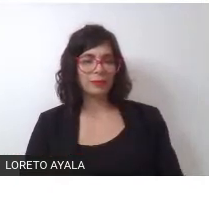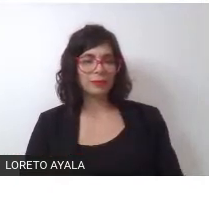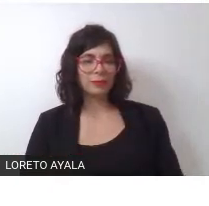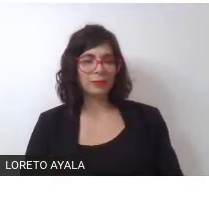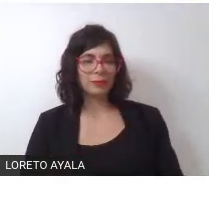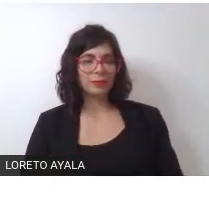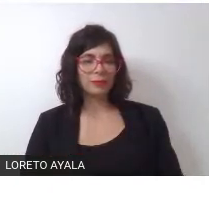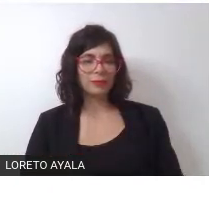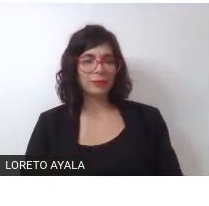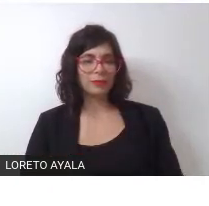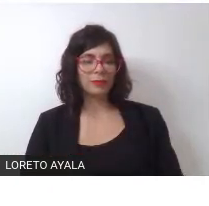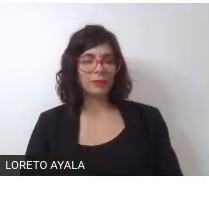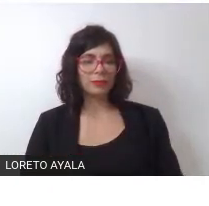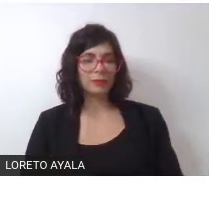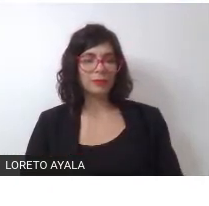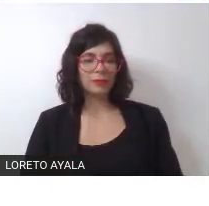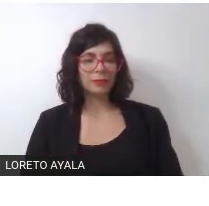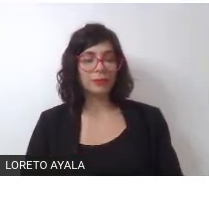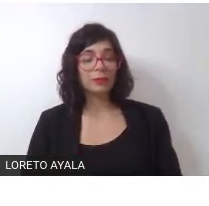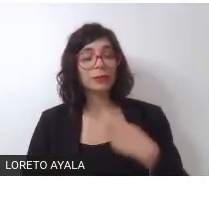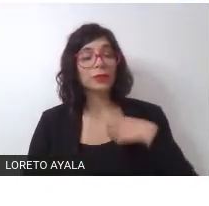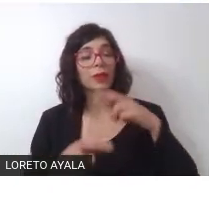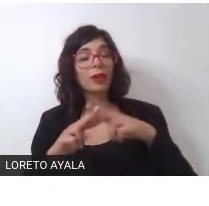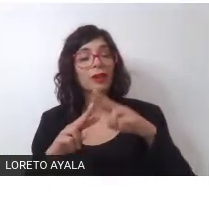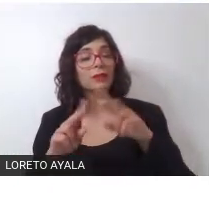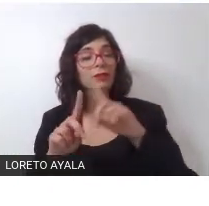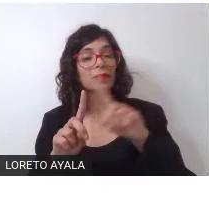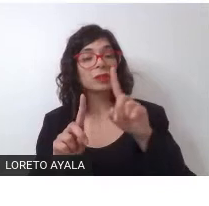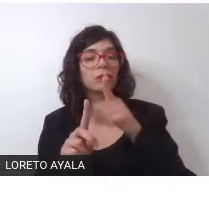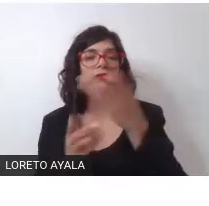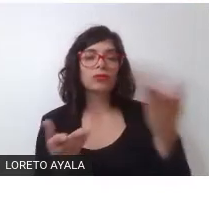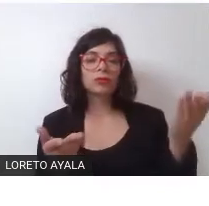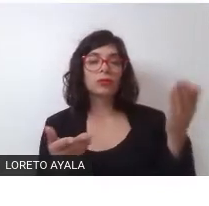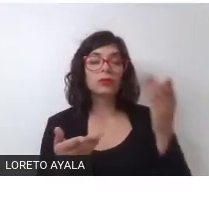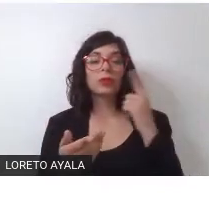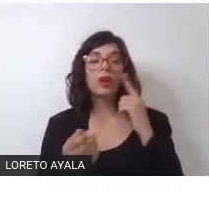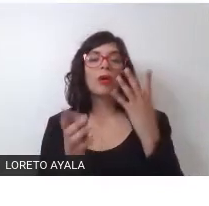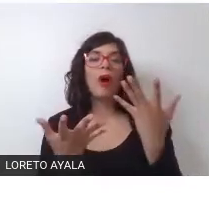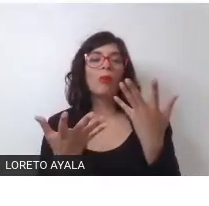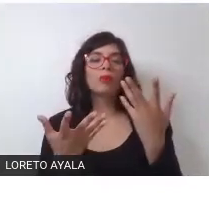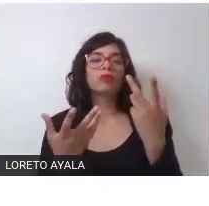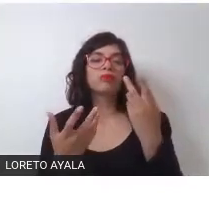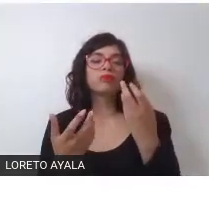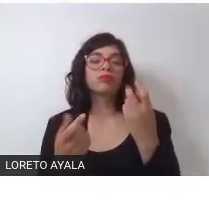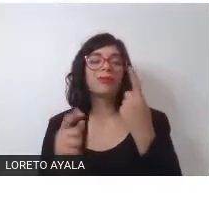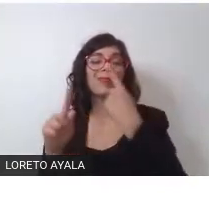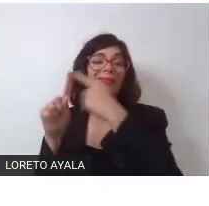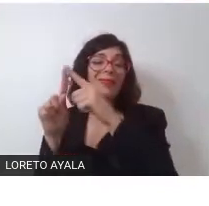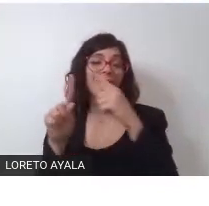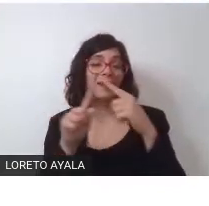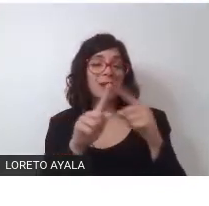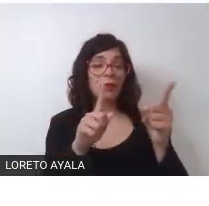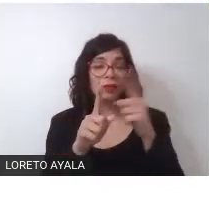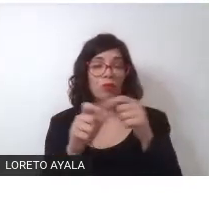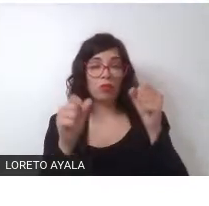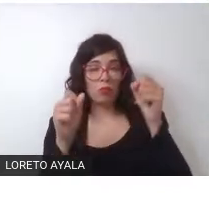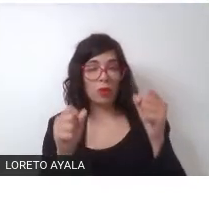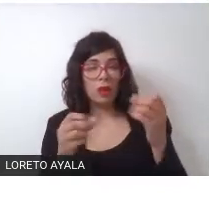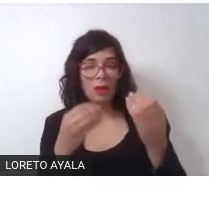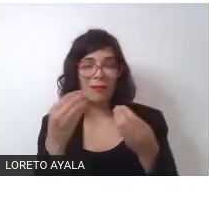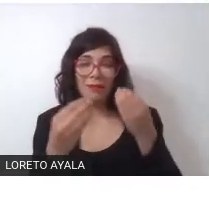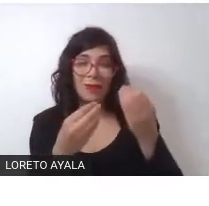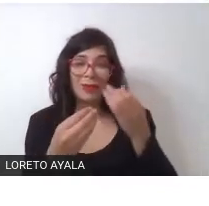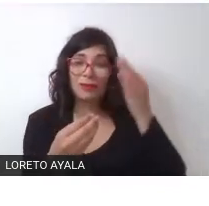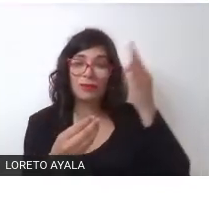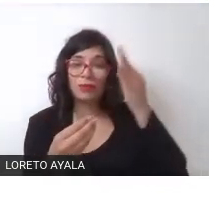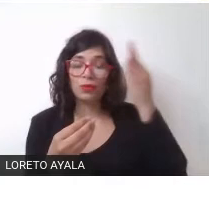quiero hacer la diferencia, ojo, no caricaturizar, pero sí la diferencia entre lo que podría pasar en el mundo